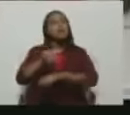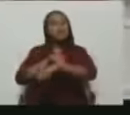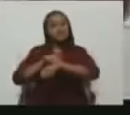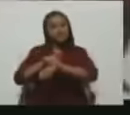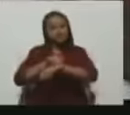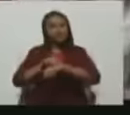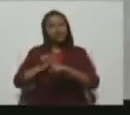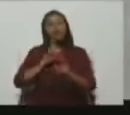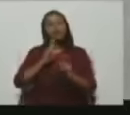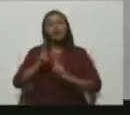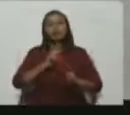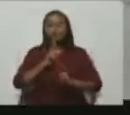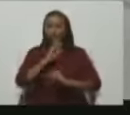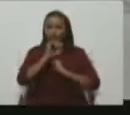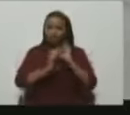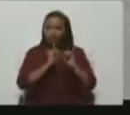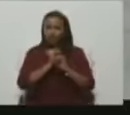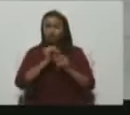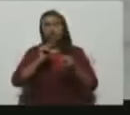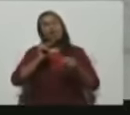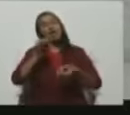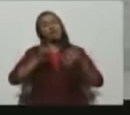Relaciones Interiores, Justicia y Paz.